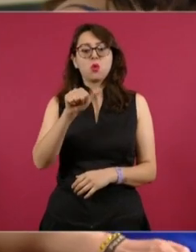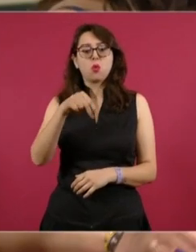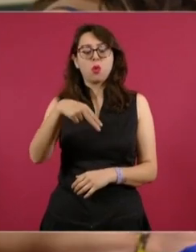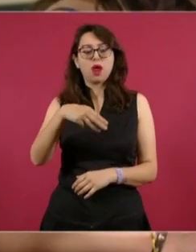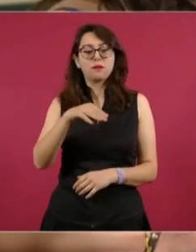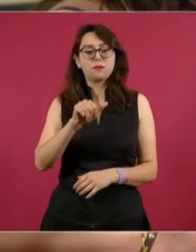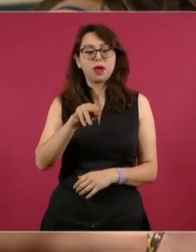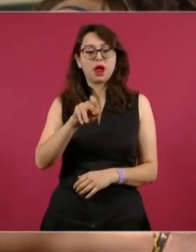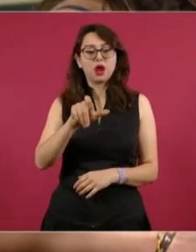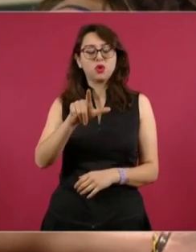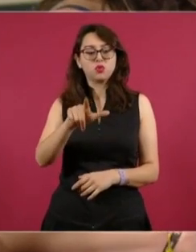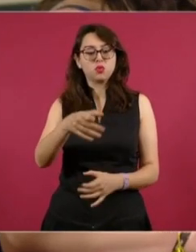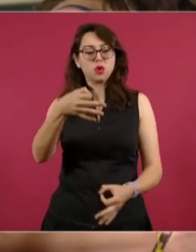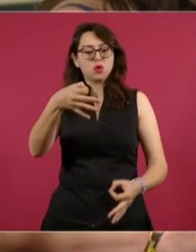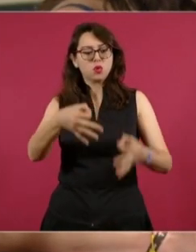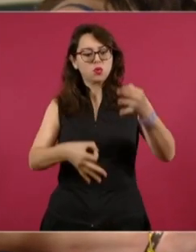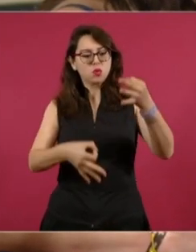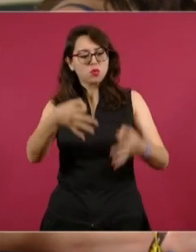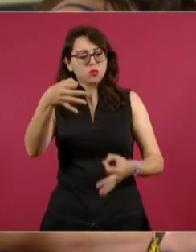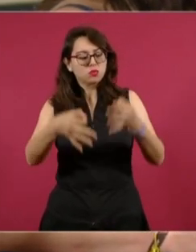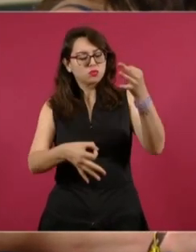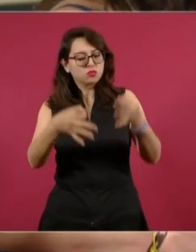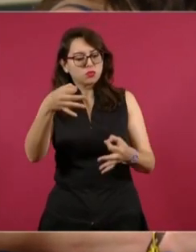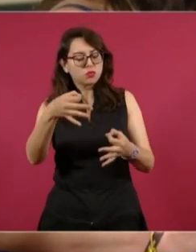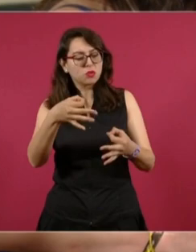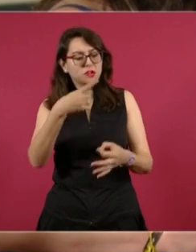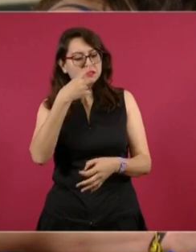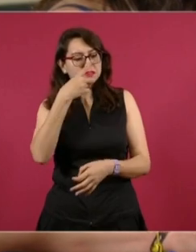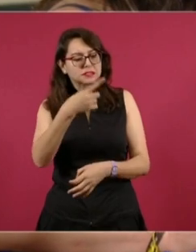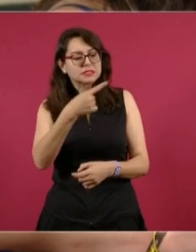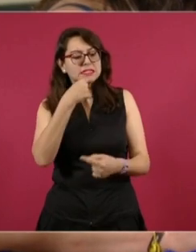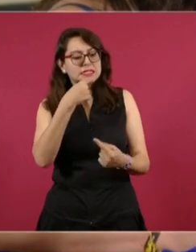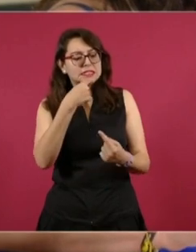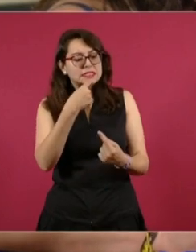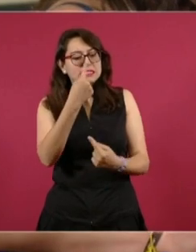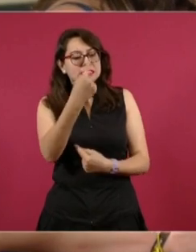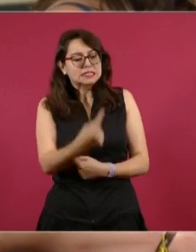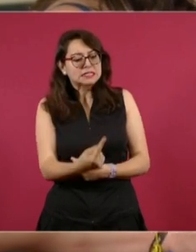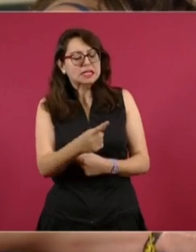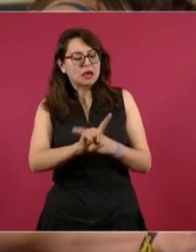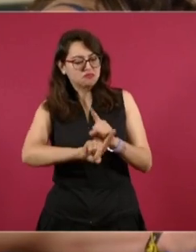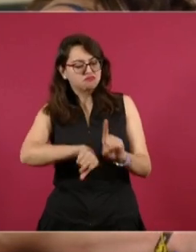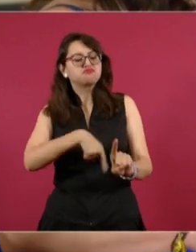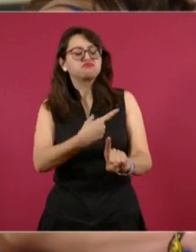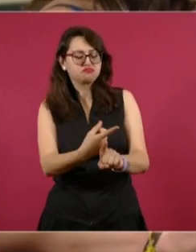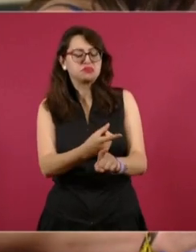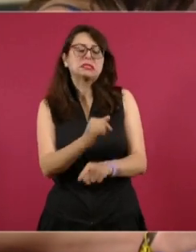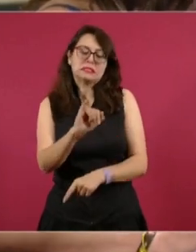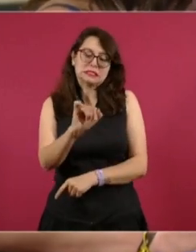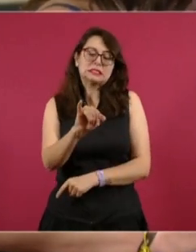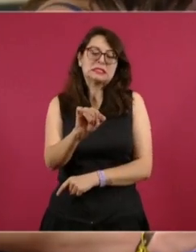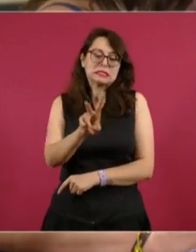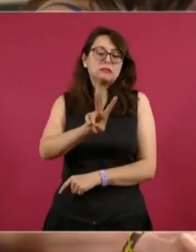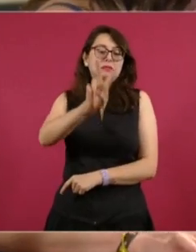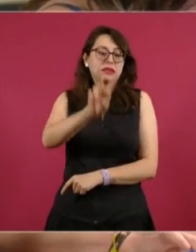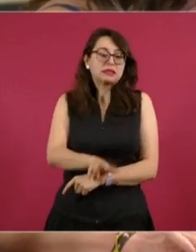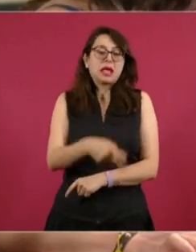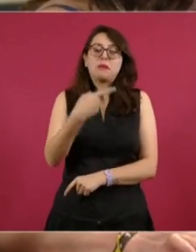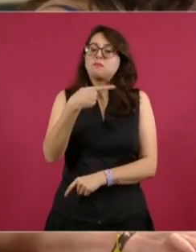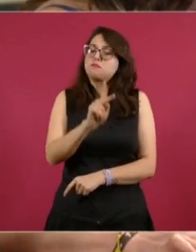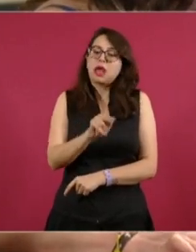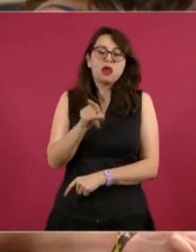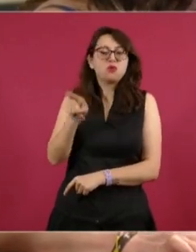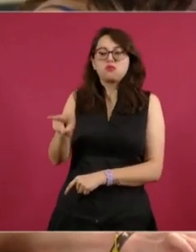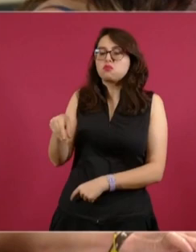se corrobora la agresión sexual a una menor, pero al mismo tiempo sostiene que no hay suficientes pruebas contra el acusado, por lo que fue